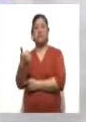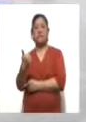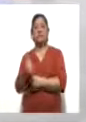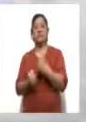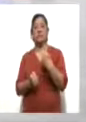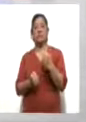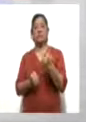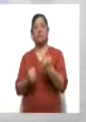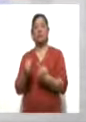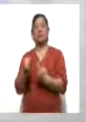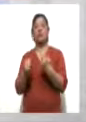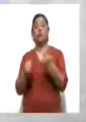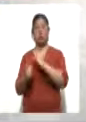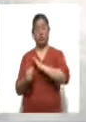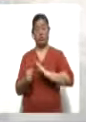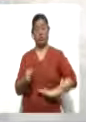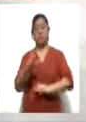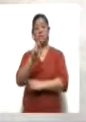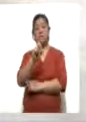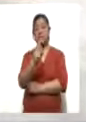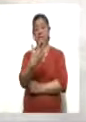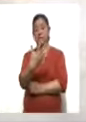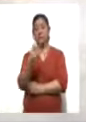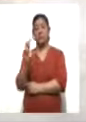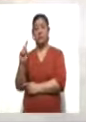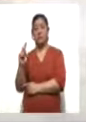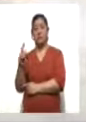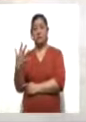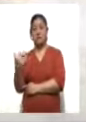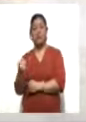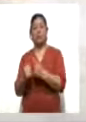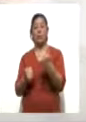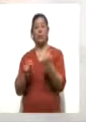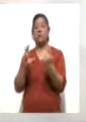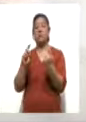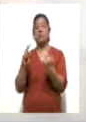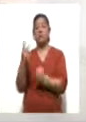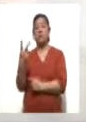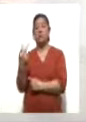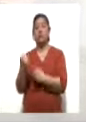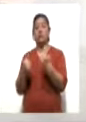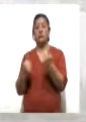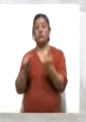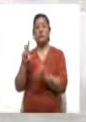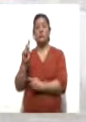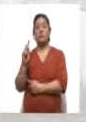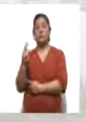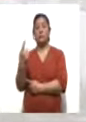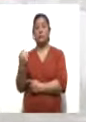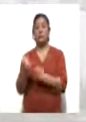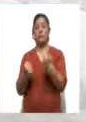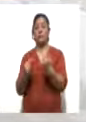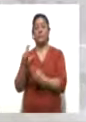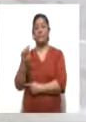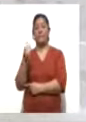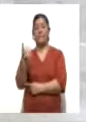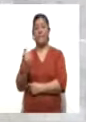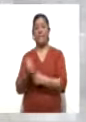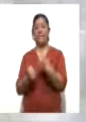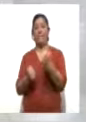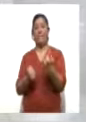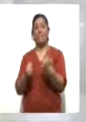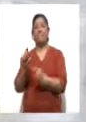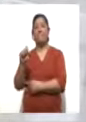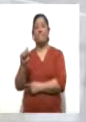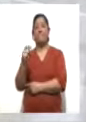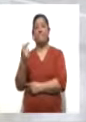36, Santa Polonia Teacalco y Españita 35, Mazatecoxco 32, Quiletla 31, Tecopilco 26,